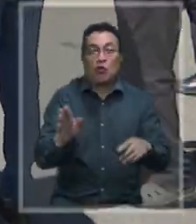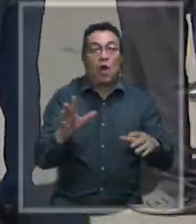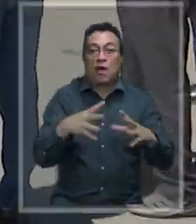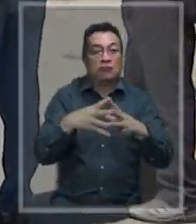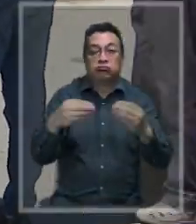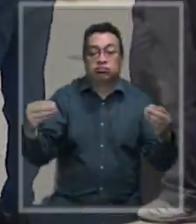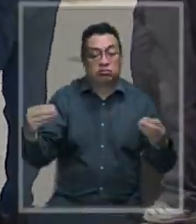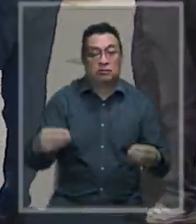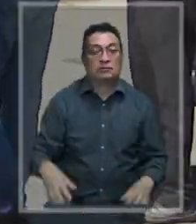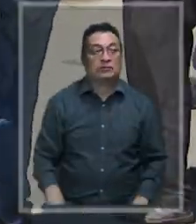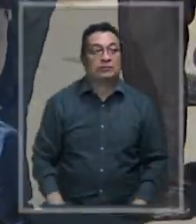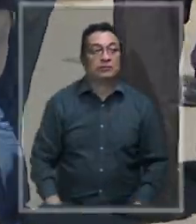libres